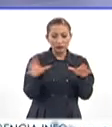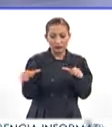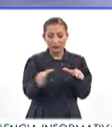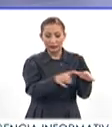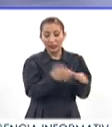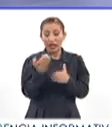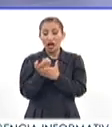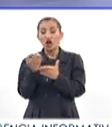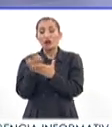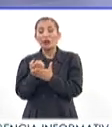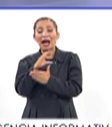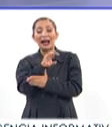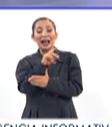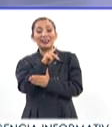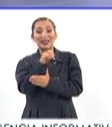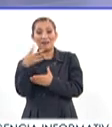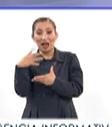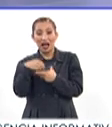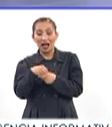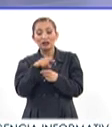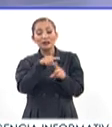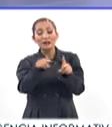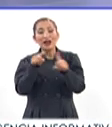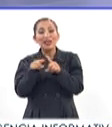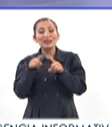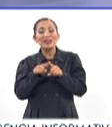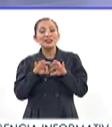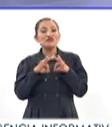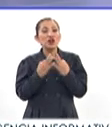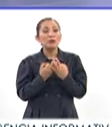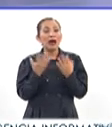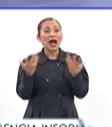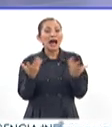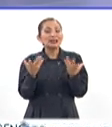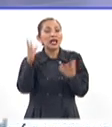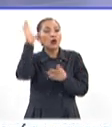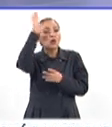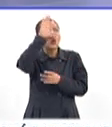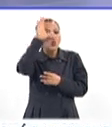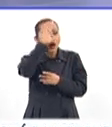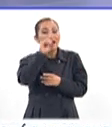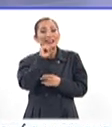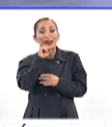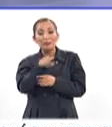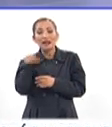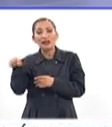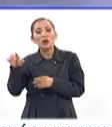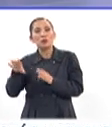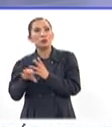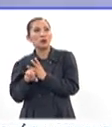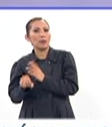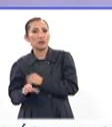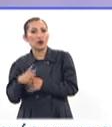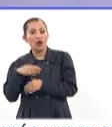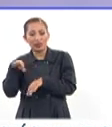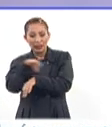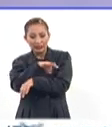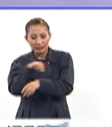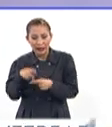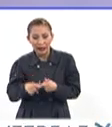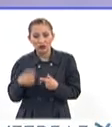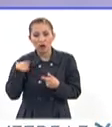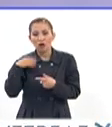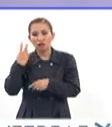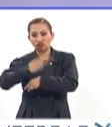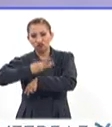La economía creativa incluye a todos los géneros tradicionales de producción cultural, pero además tenemos cosas como el diseño,